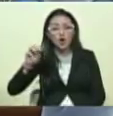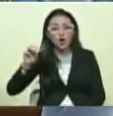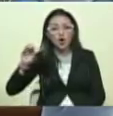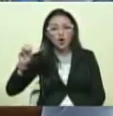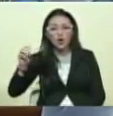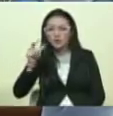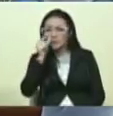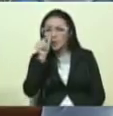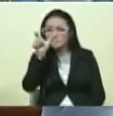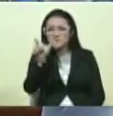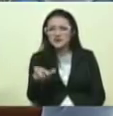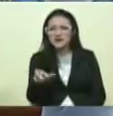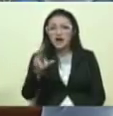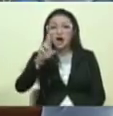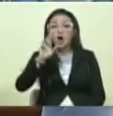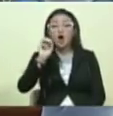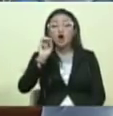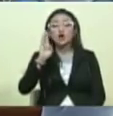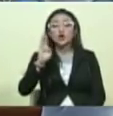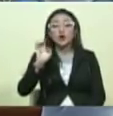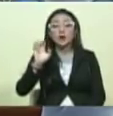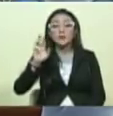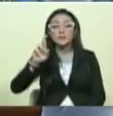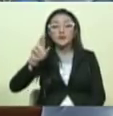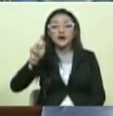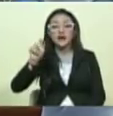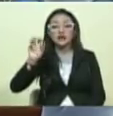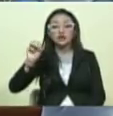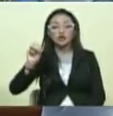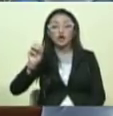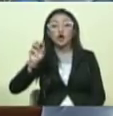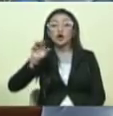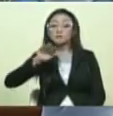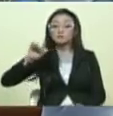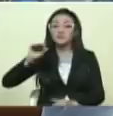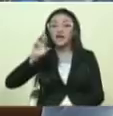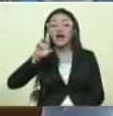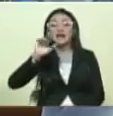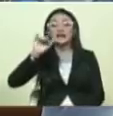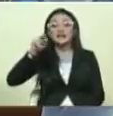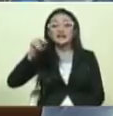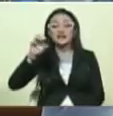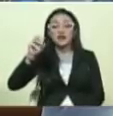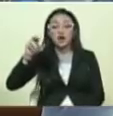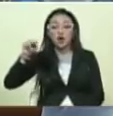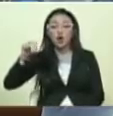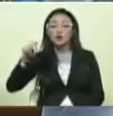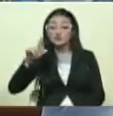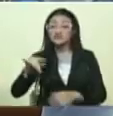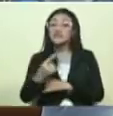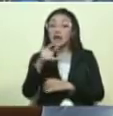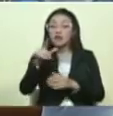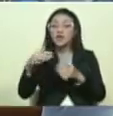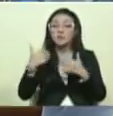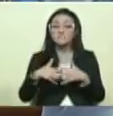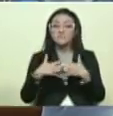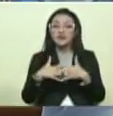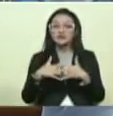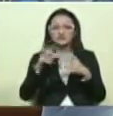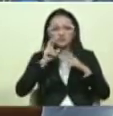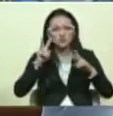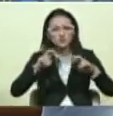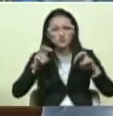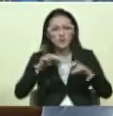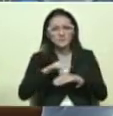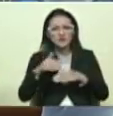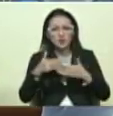señor Roberto Rincón. Aparece en una de las empresas que está investigando el Ministerio Público bajo mi